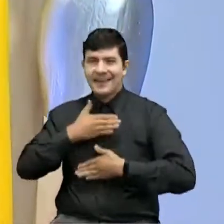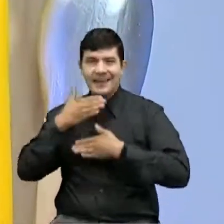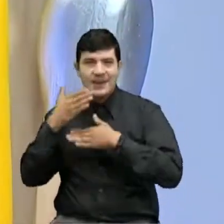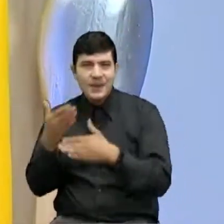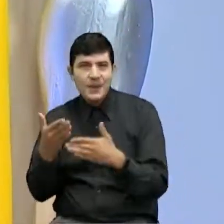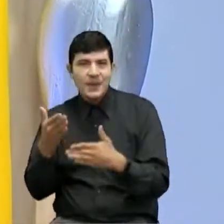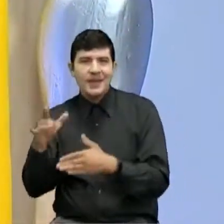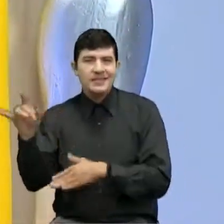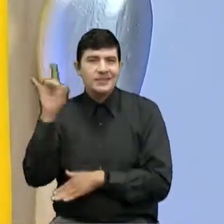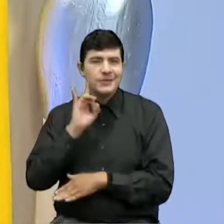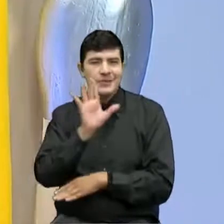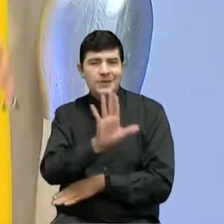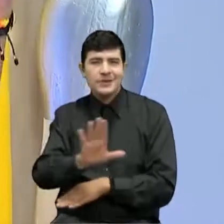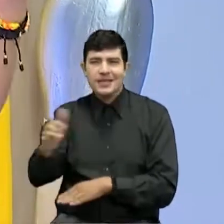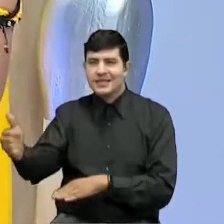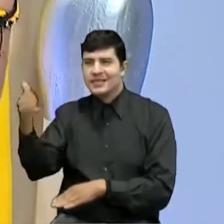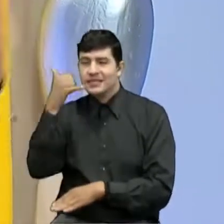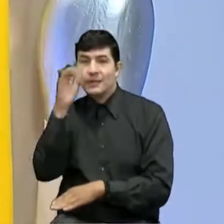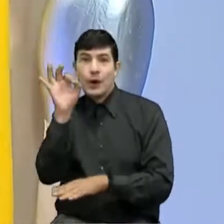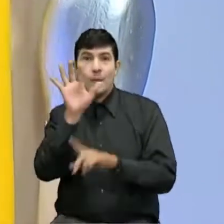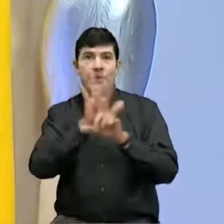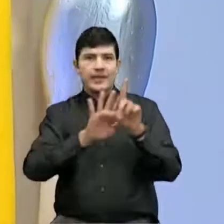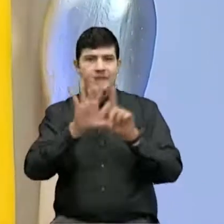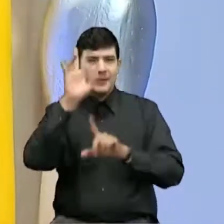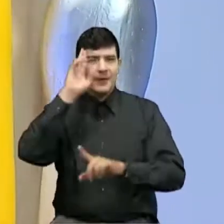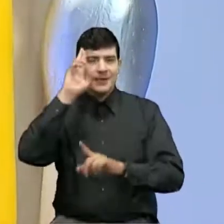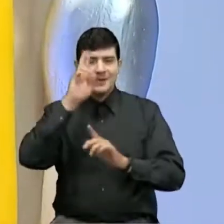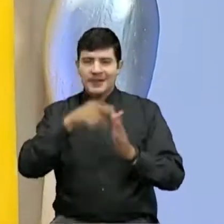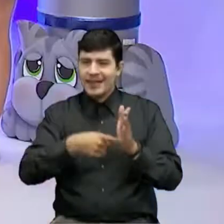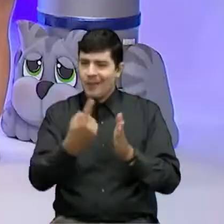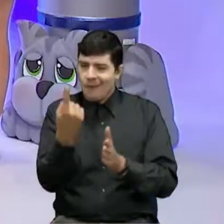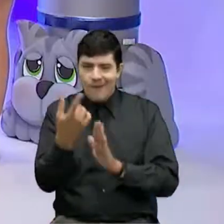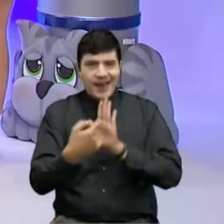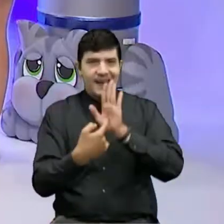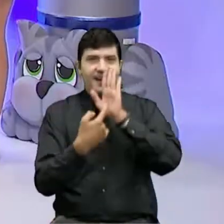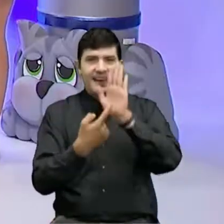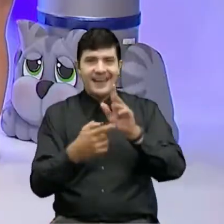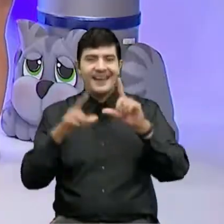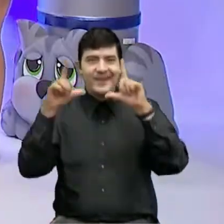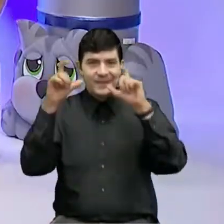través de sus llamadas y sus videitos. Así es que vamos a irnos de una vez con las